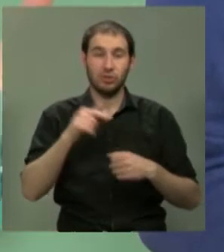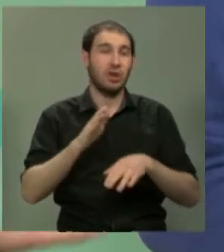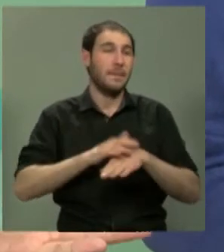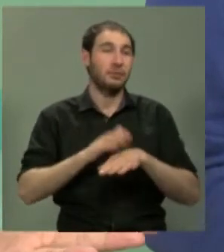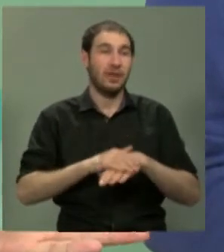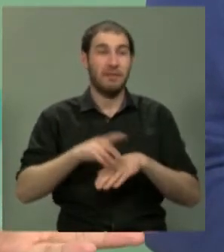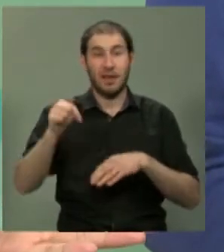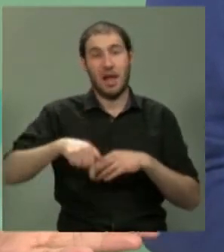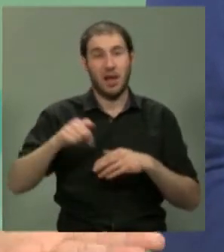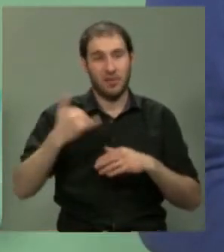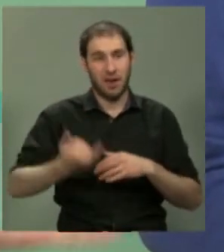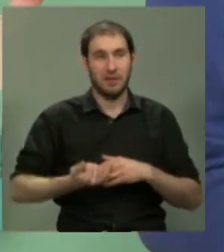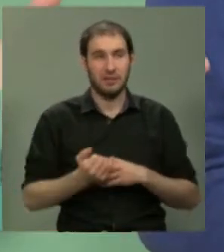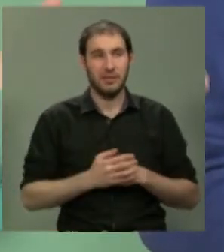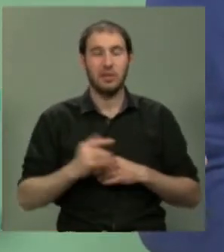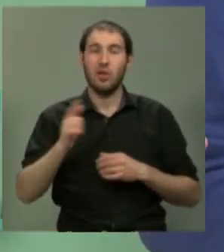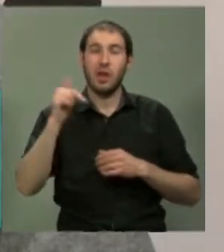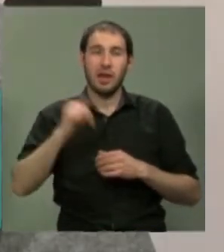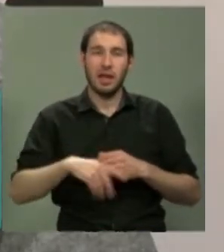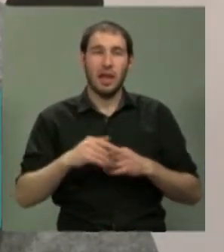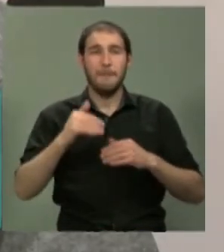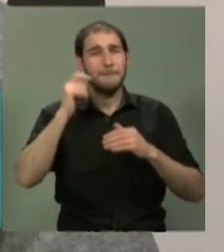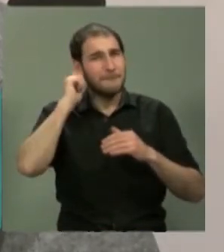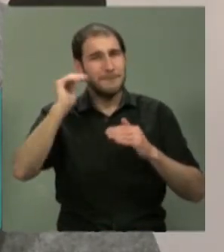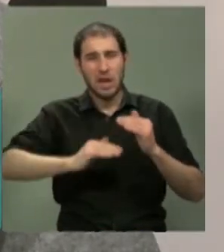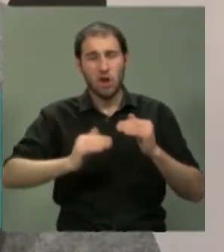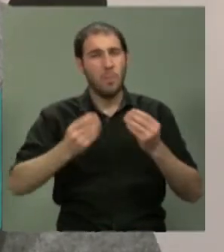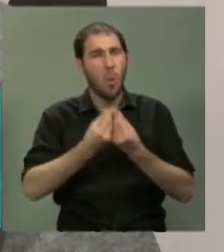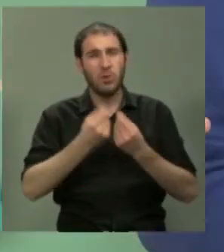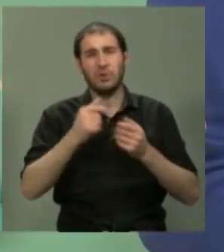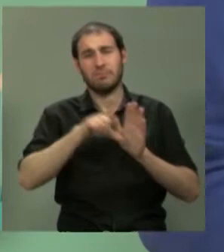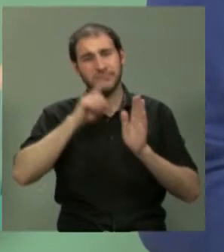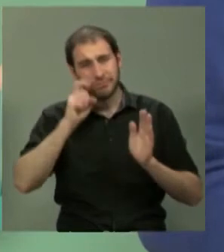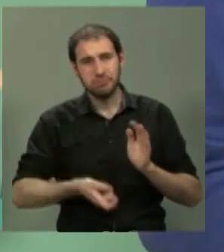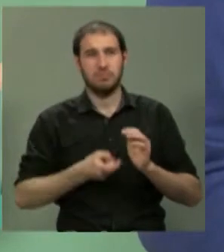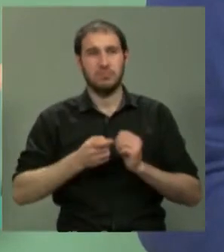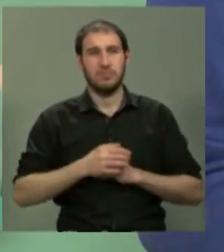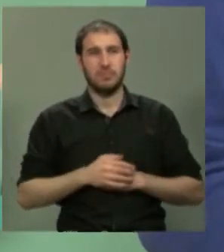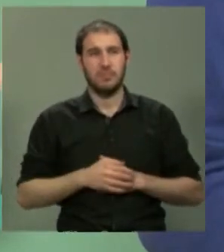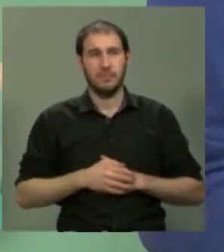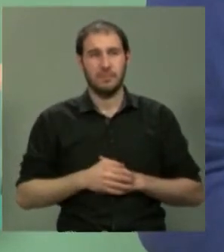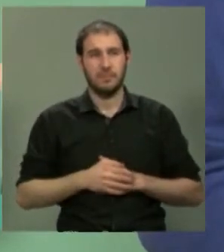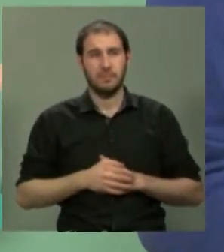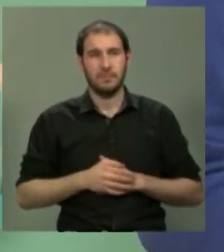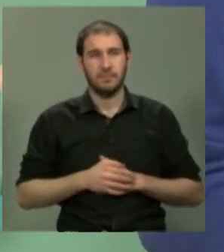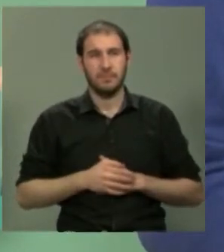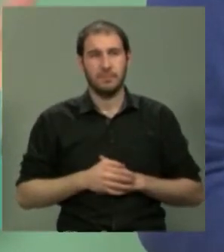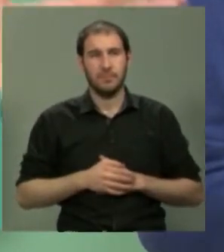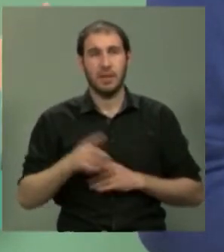de lo que hoy tenemos, que es, tenemos un montón de menores que están delinquiendo, que están en situación